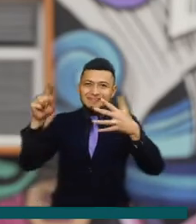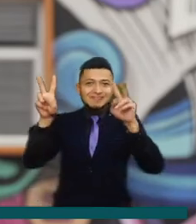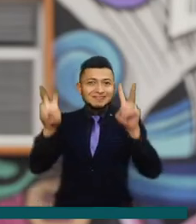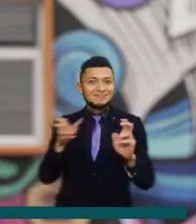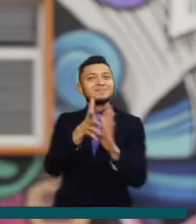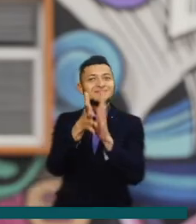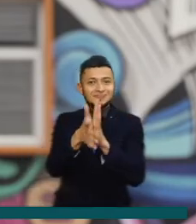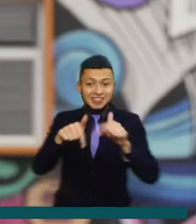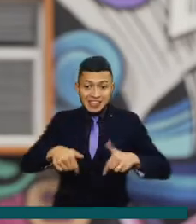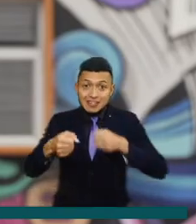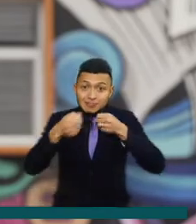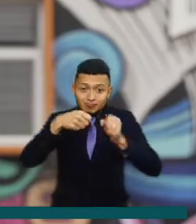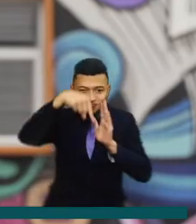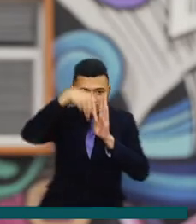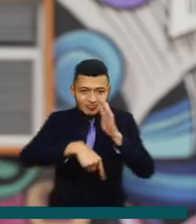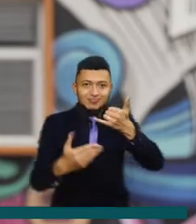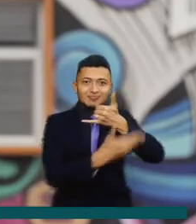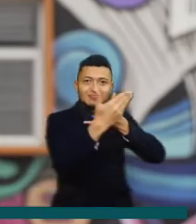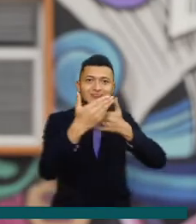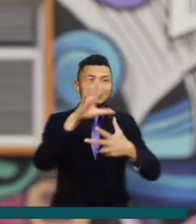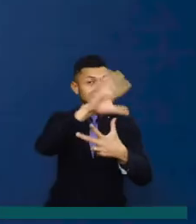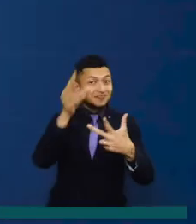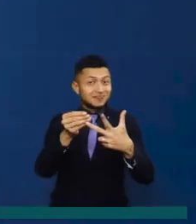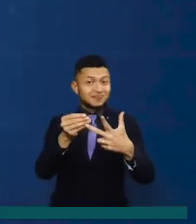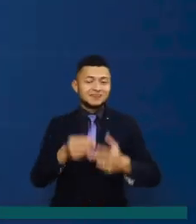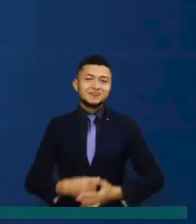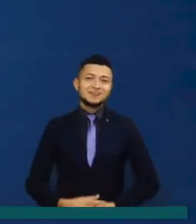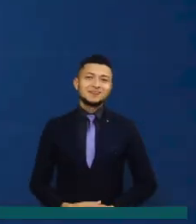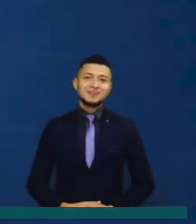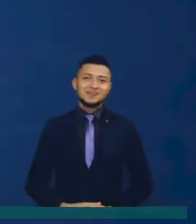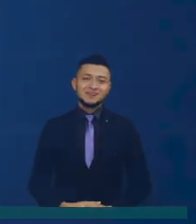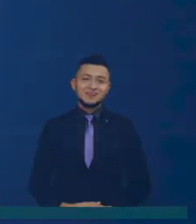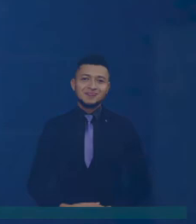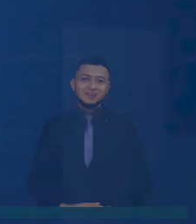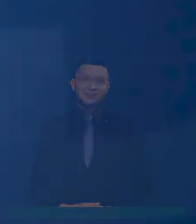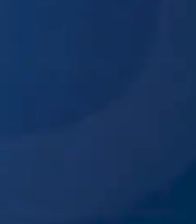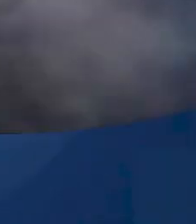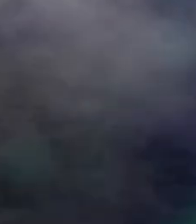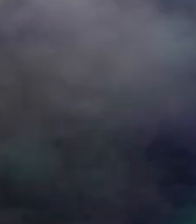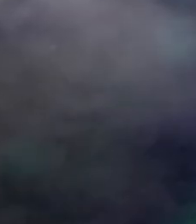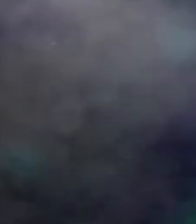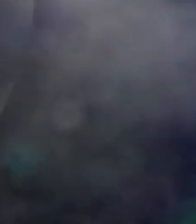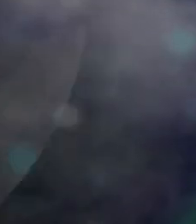Estoy más en Enlace 13, periodismo a profundidad en nuestras regiones.